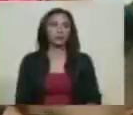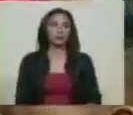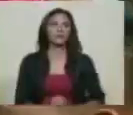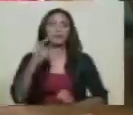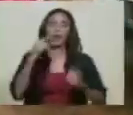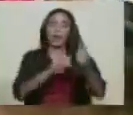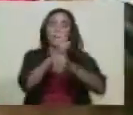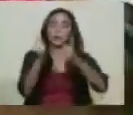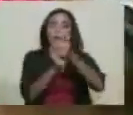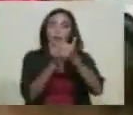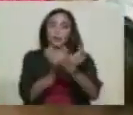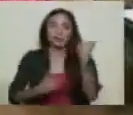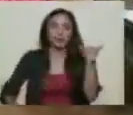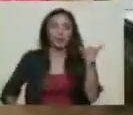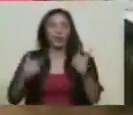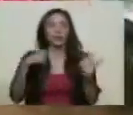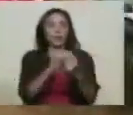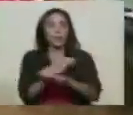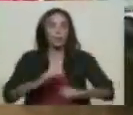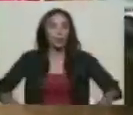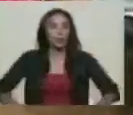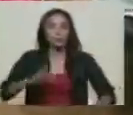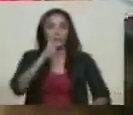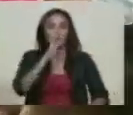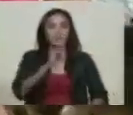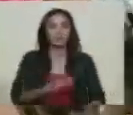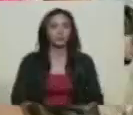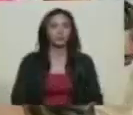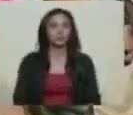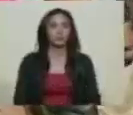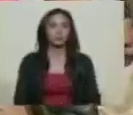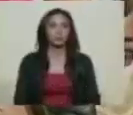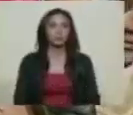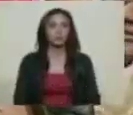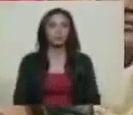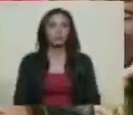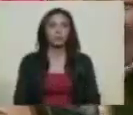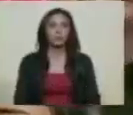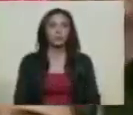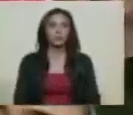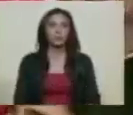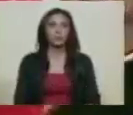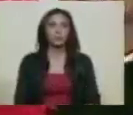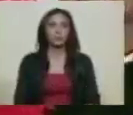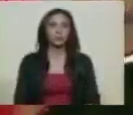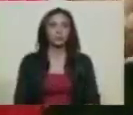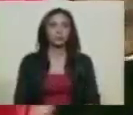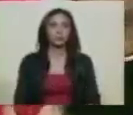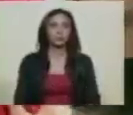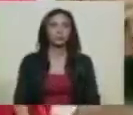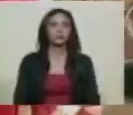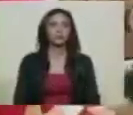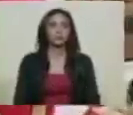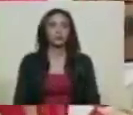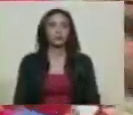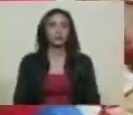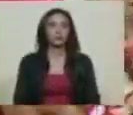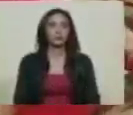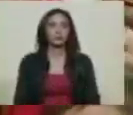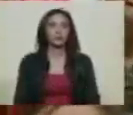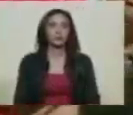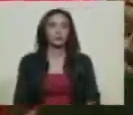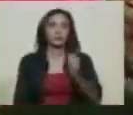vicepresidente de Portuguesa y Barina y jefe de la sala situacional. ¿Dónde está Jocsen?